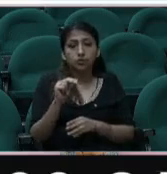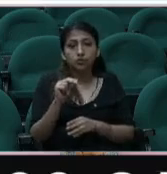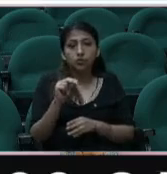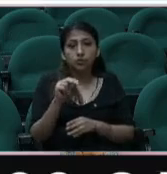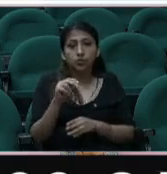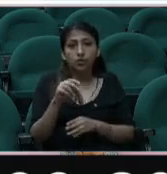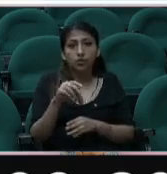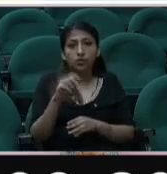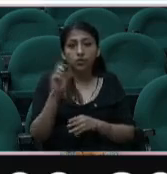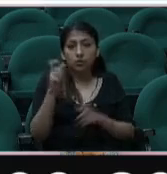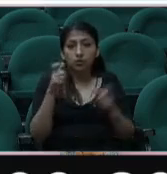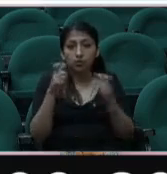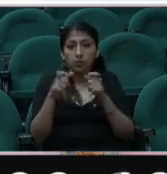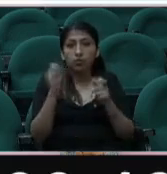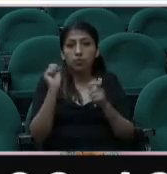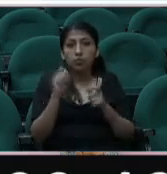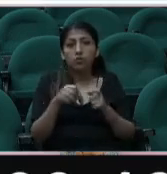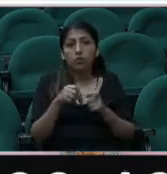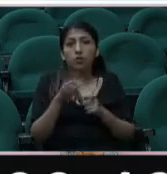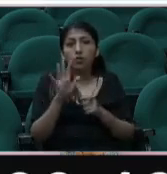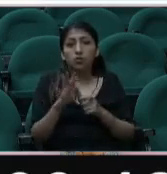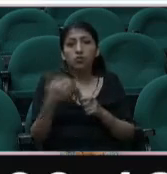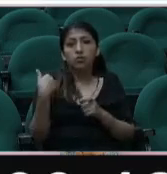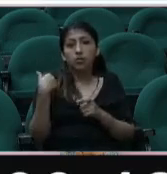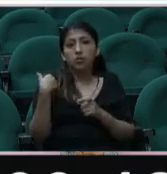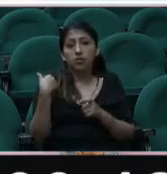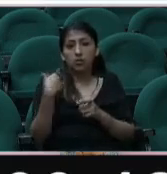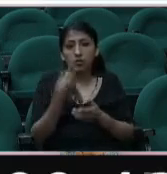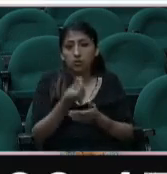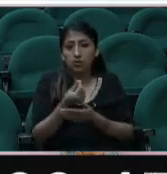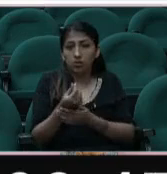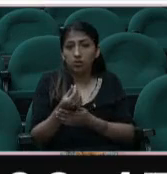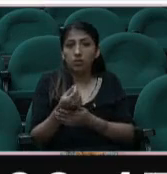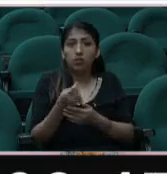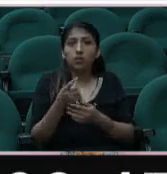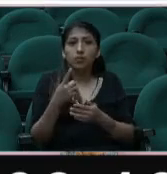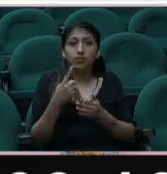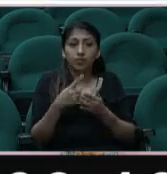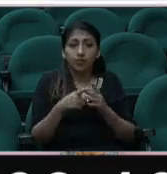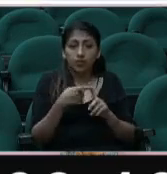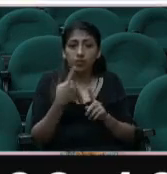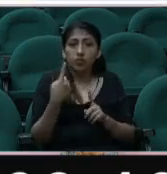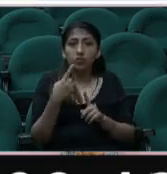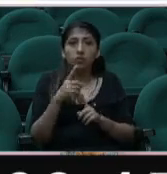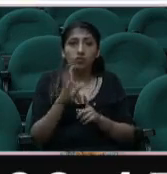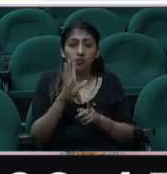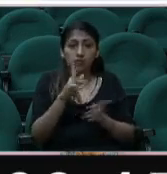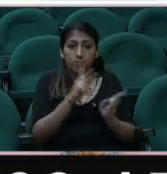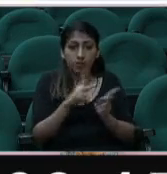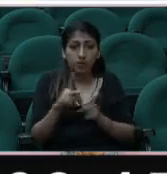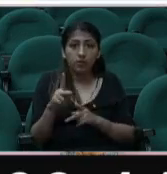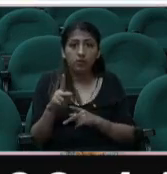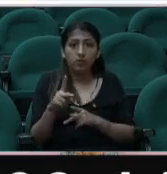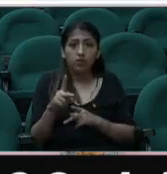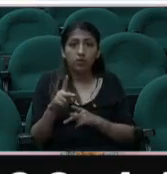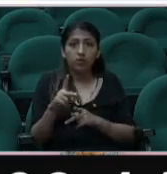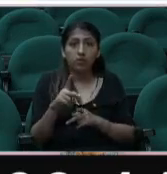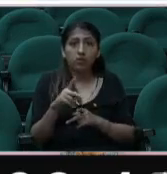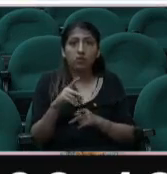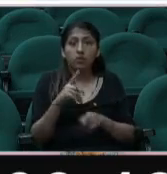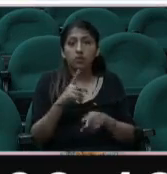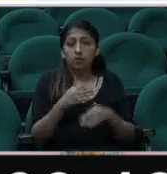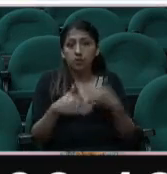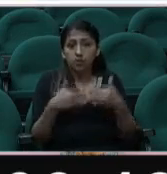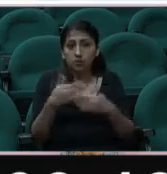de que son se conduela aún teniendo los recursos en ello el planteamiento obviamente está en